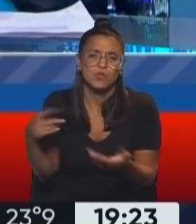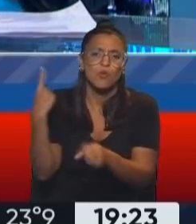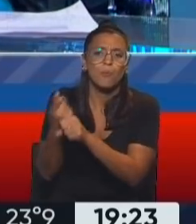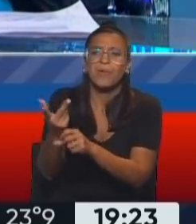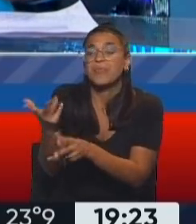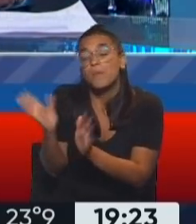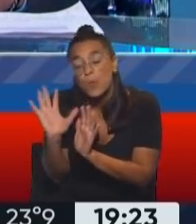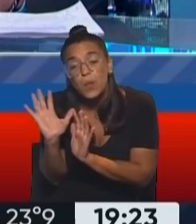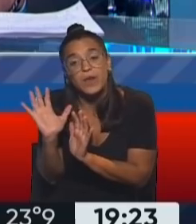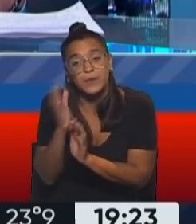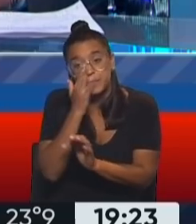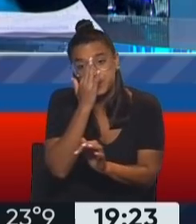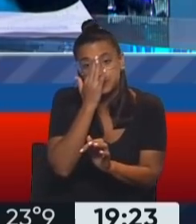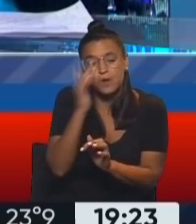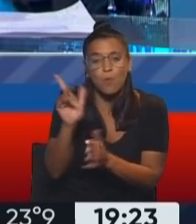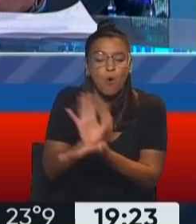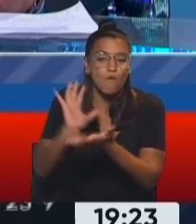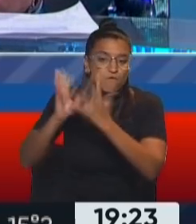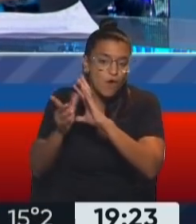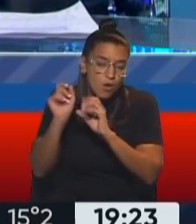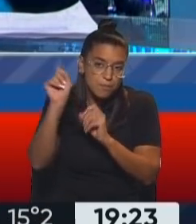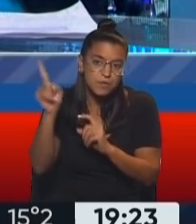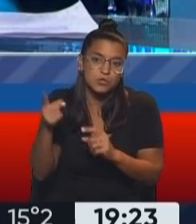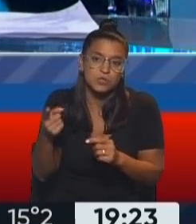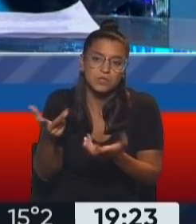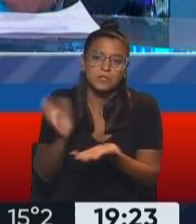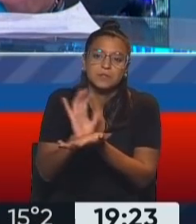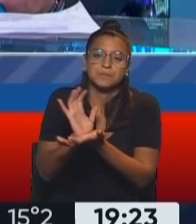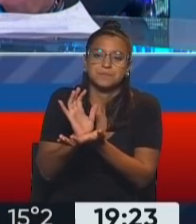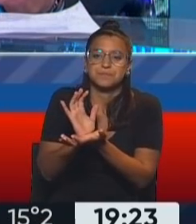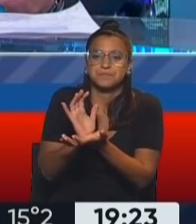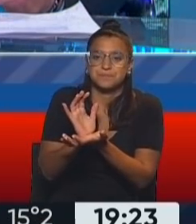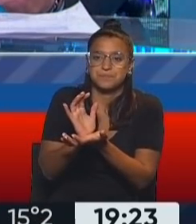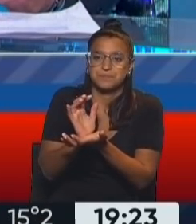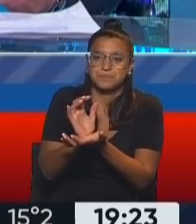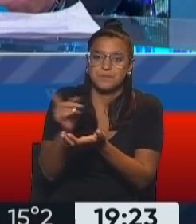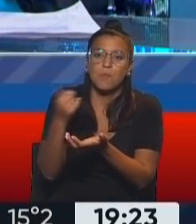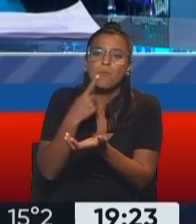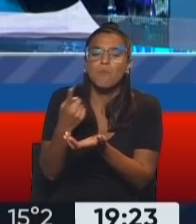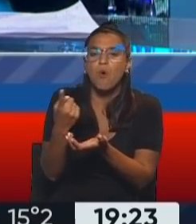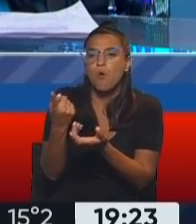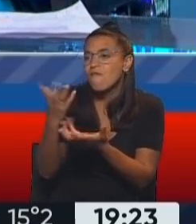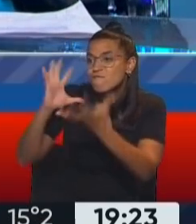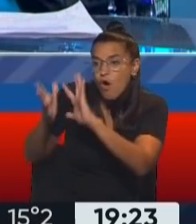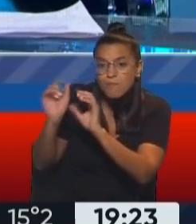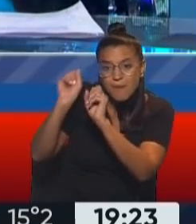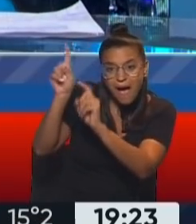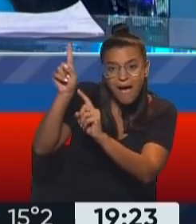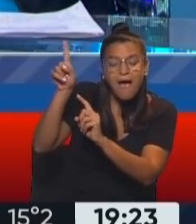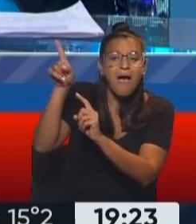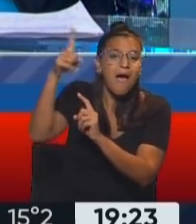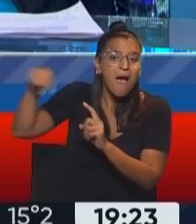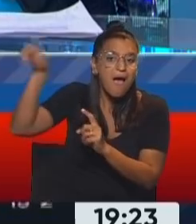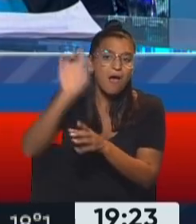decir, pero bueno, es una estructura, lo voy a decir de manera muy, muy, muy llana, digamos, es una estructura en la cual tiene